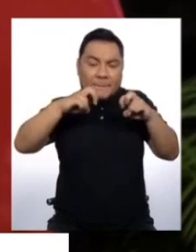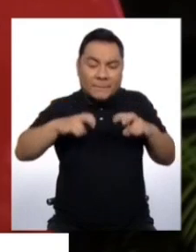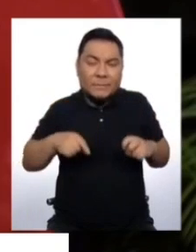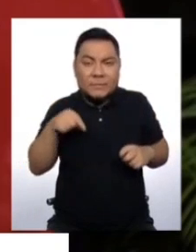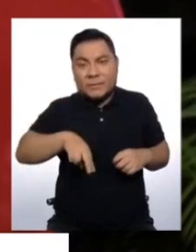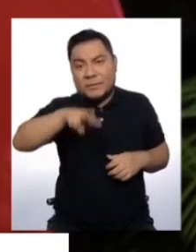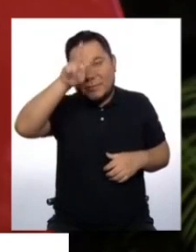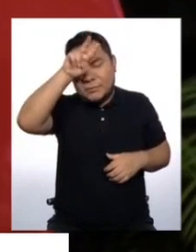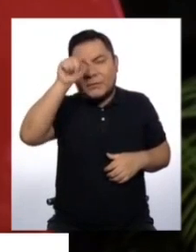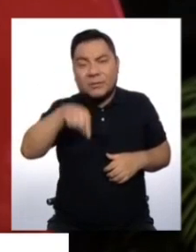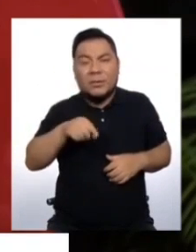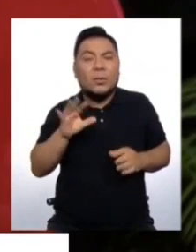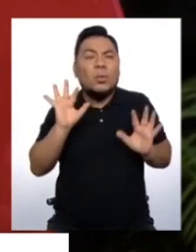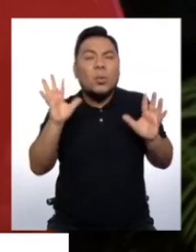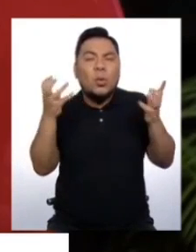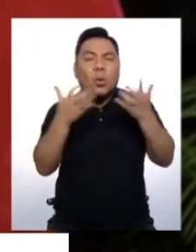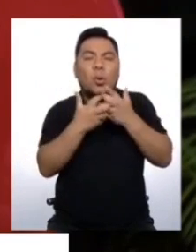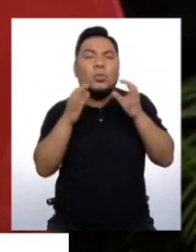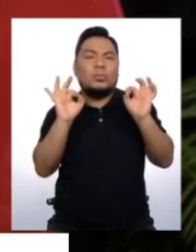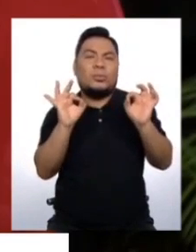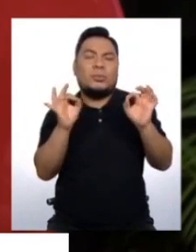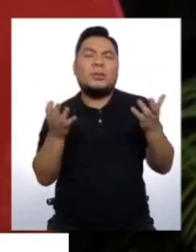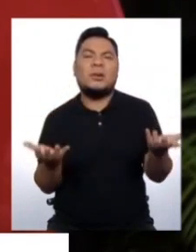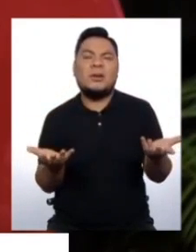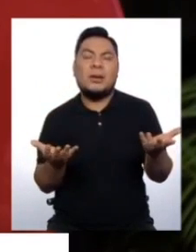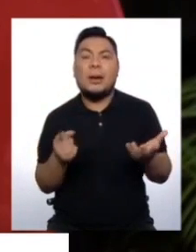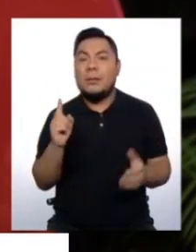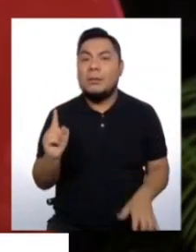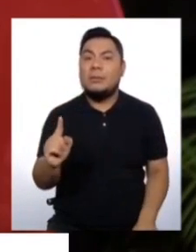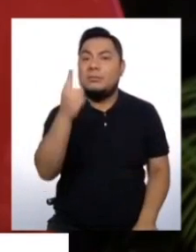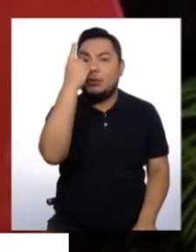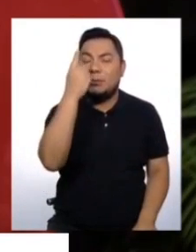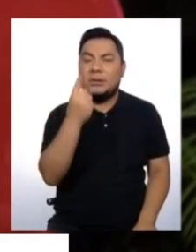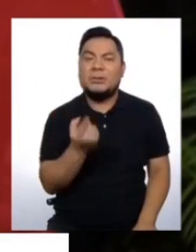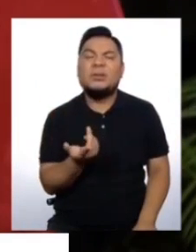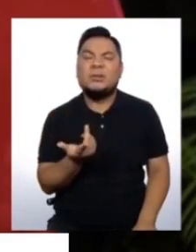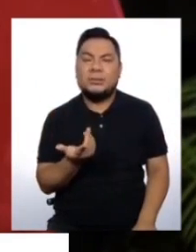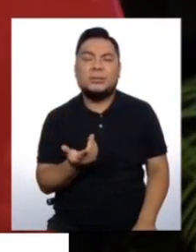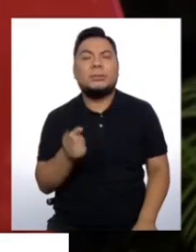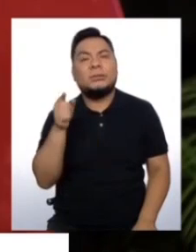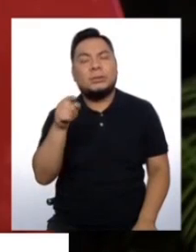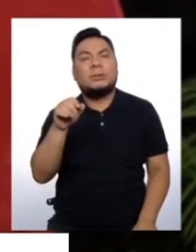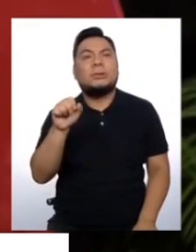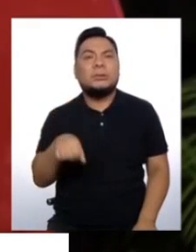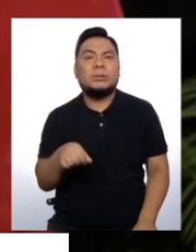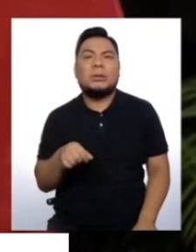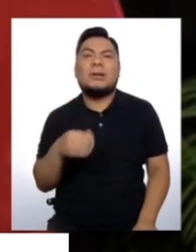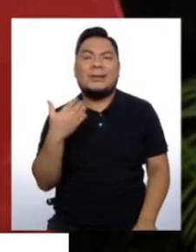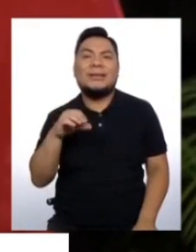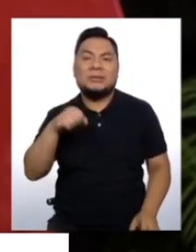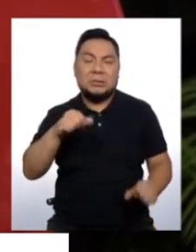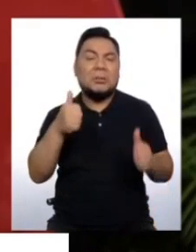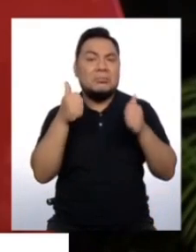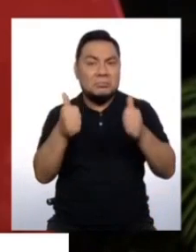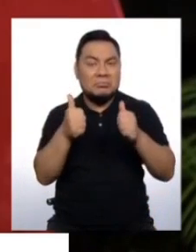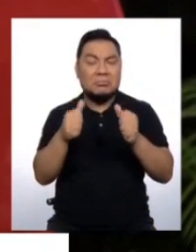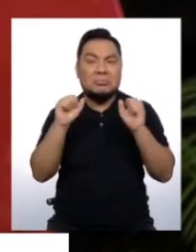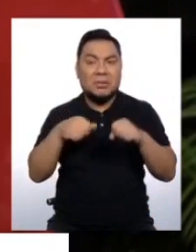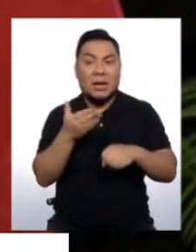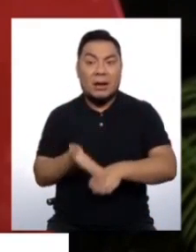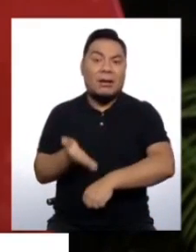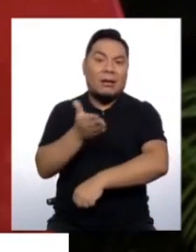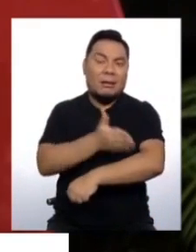en el Perú coinciden en que, primero, que ha sido oportuno que el